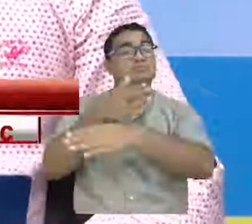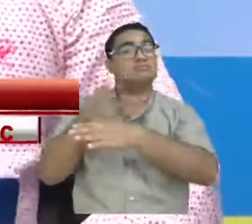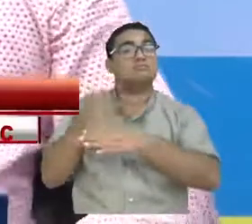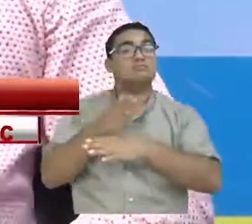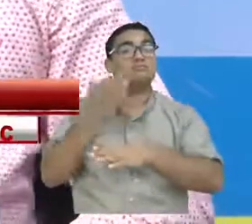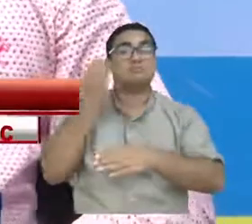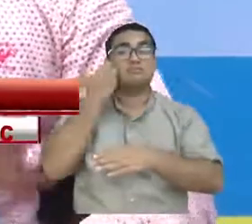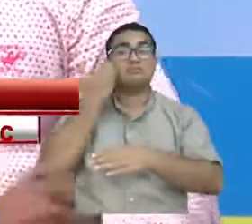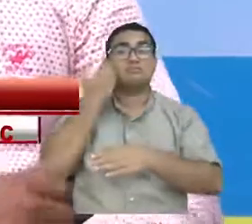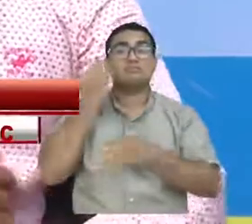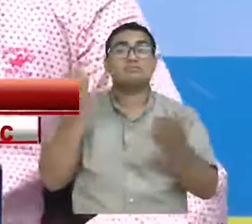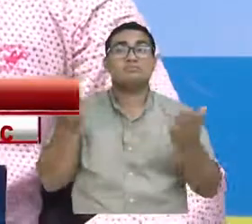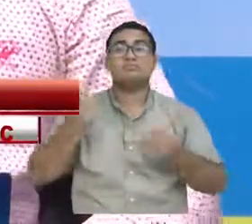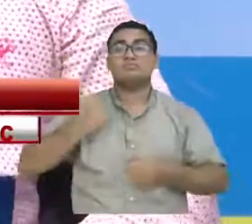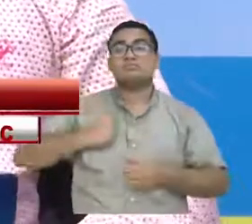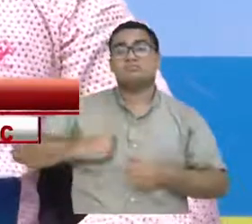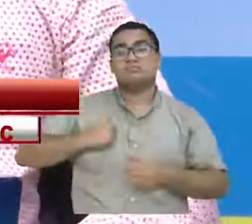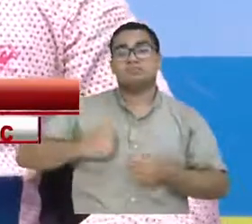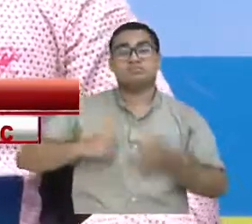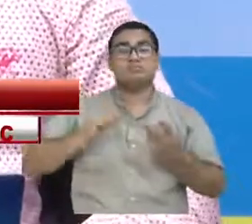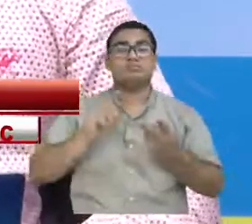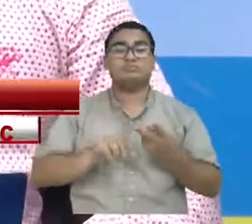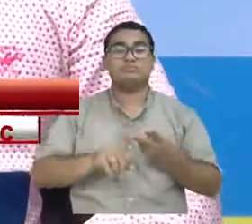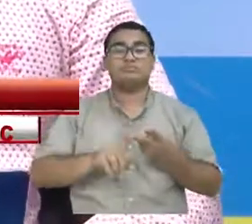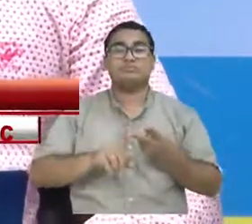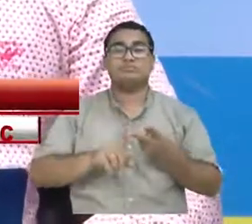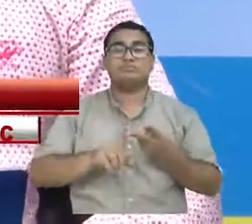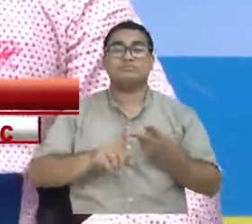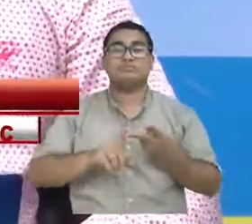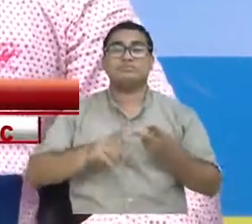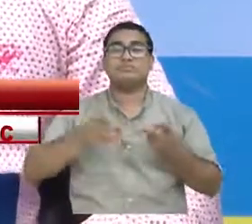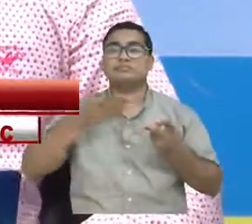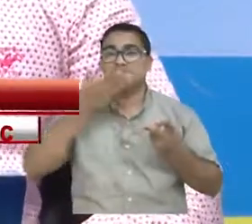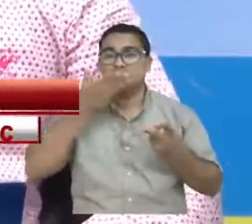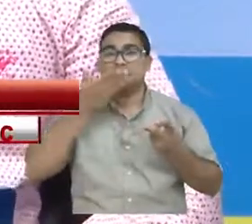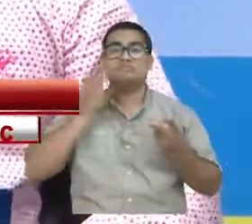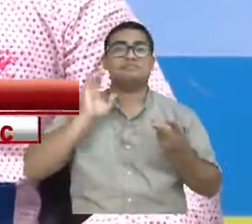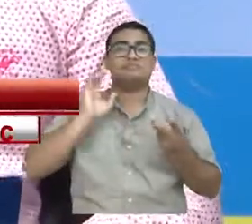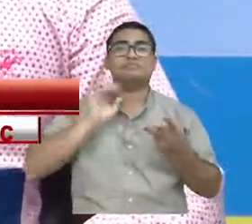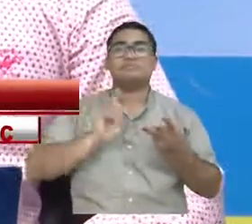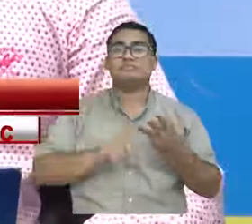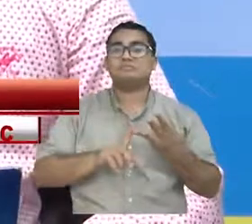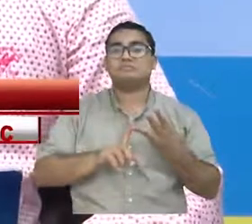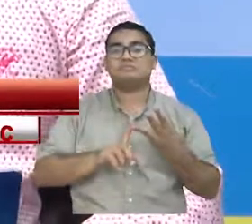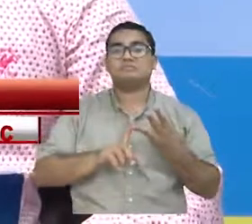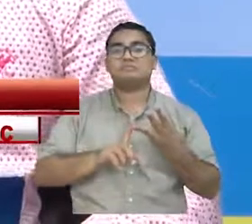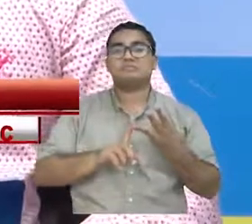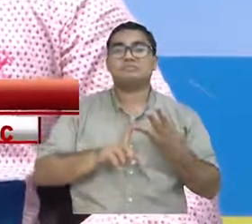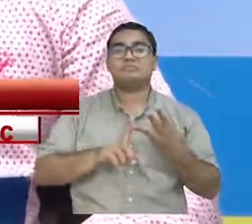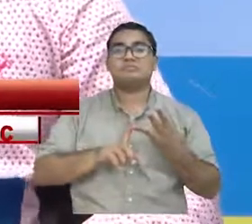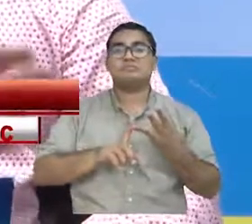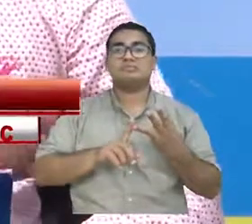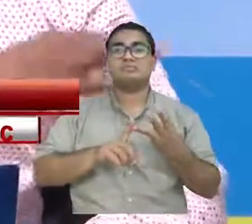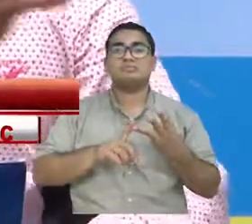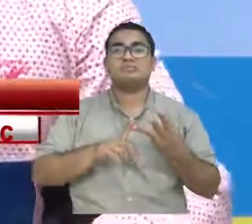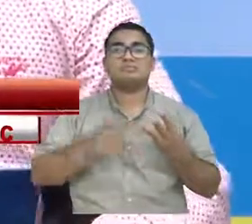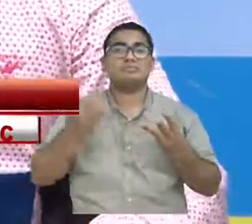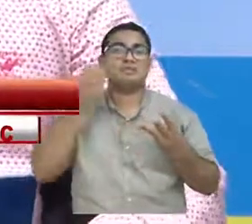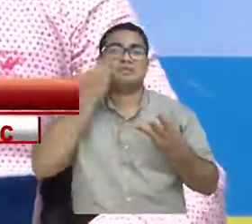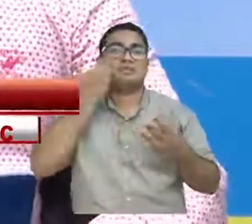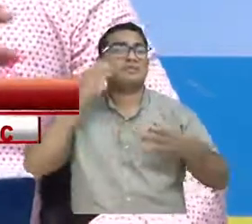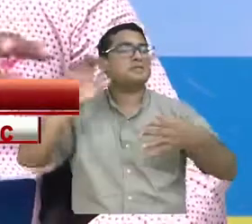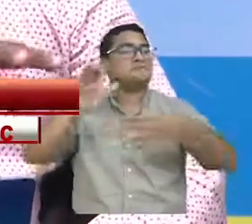enfermedades, de la diarrea, de las infecciones, de las enfermedades respiratorias, de las enfermedades bacterianas, en